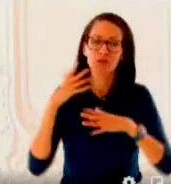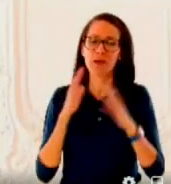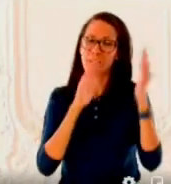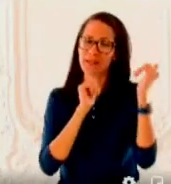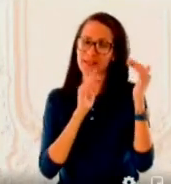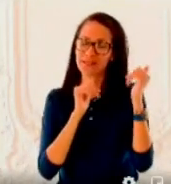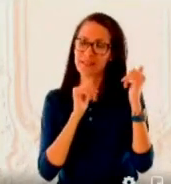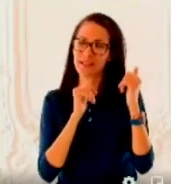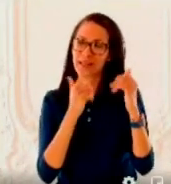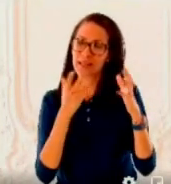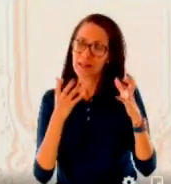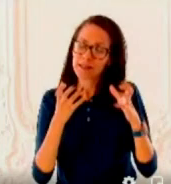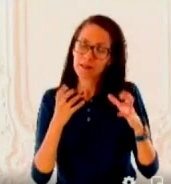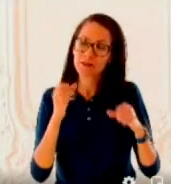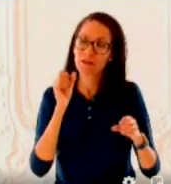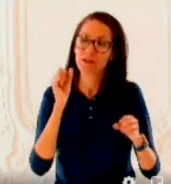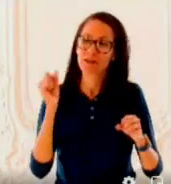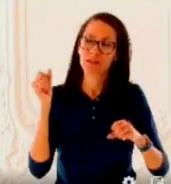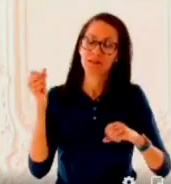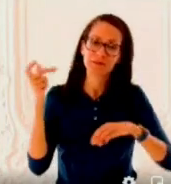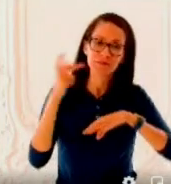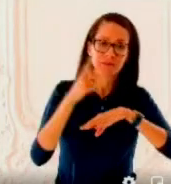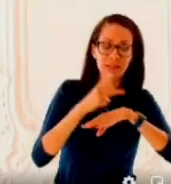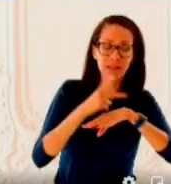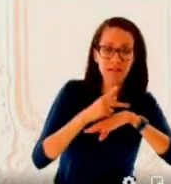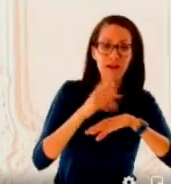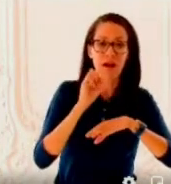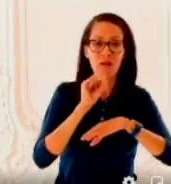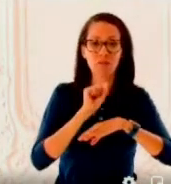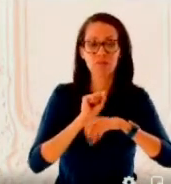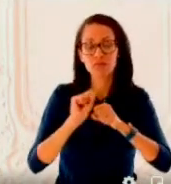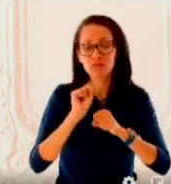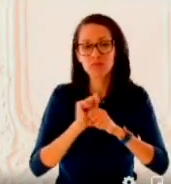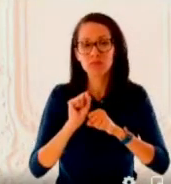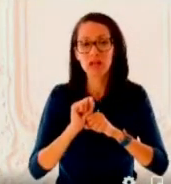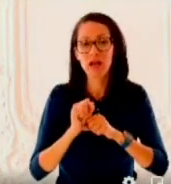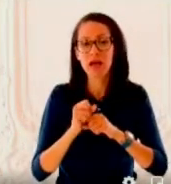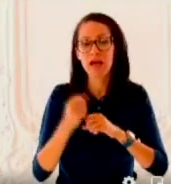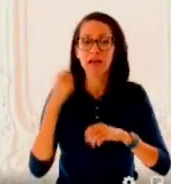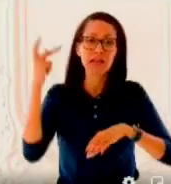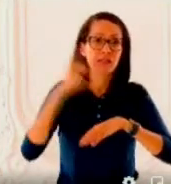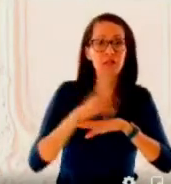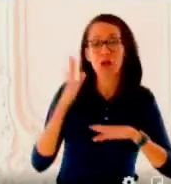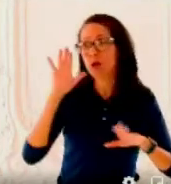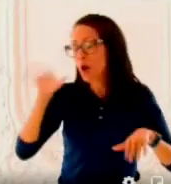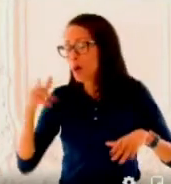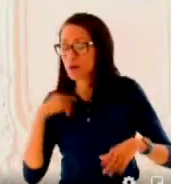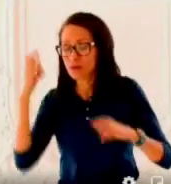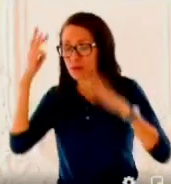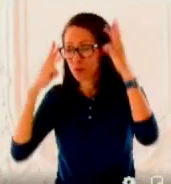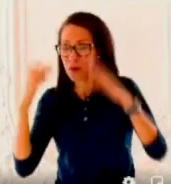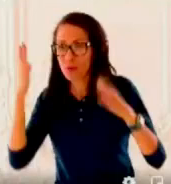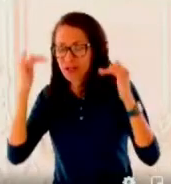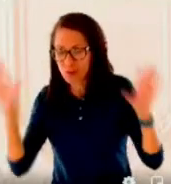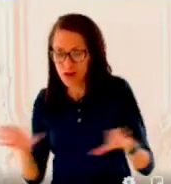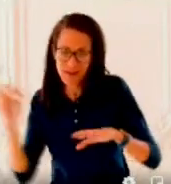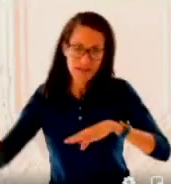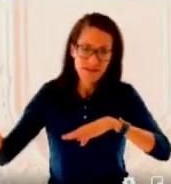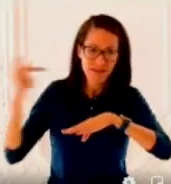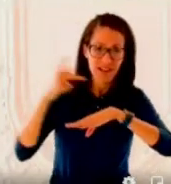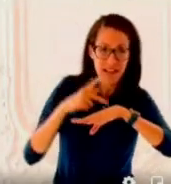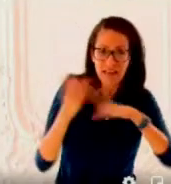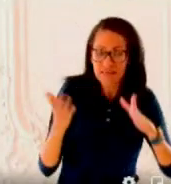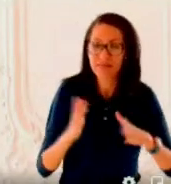isla, regresamos en contra de la corriente, con muchas personas preocupadas de qué tú estás haciendo, qué ustedes están